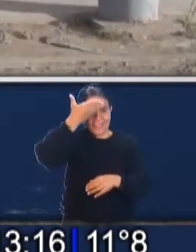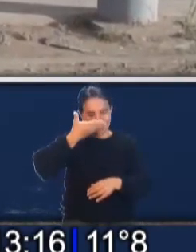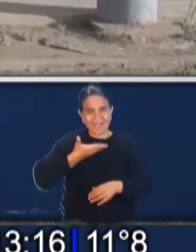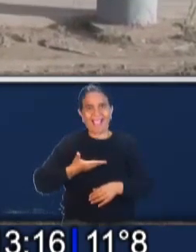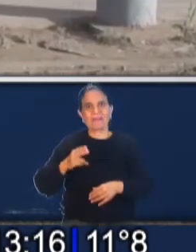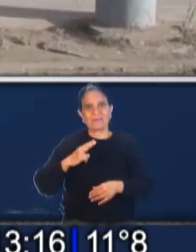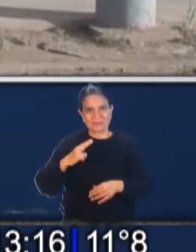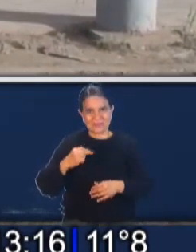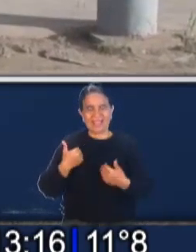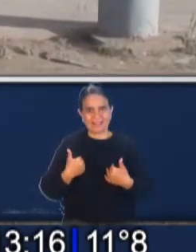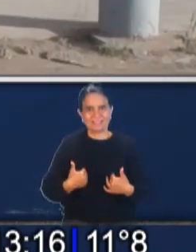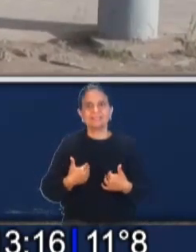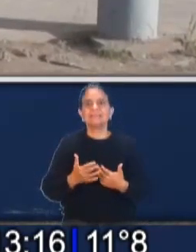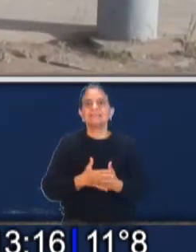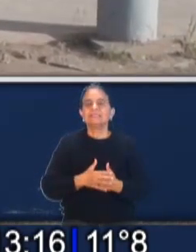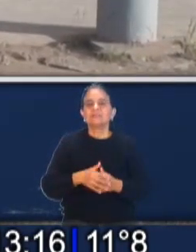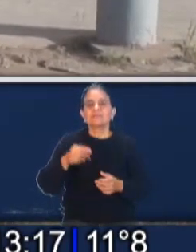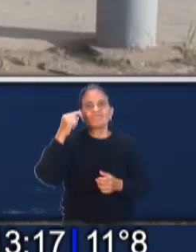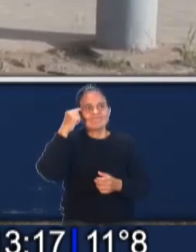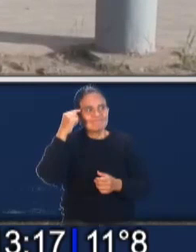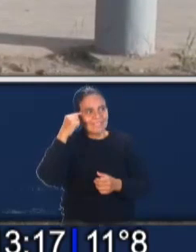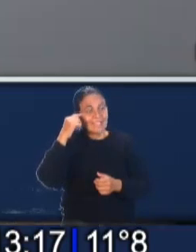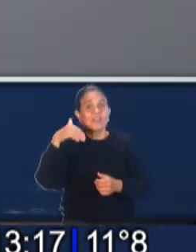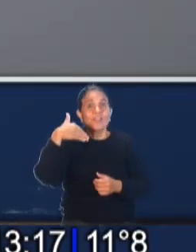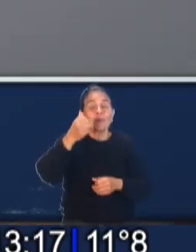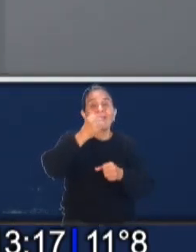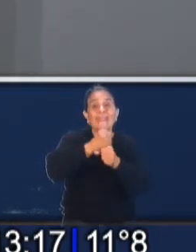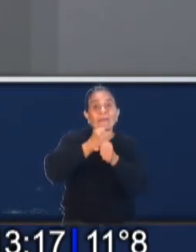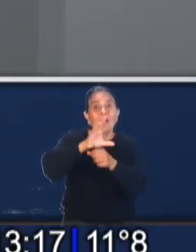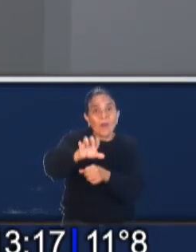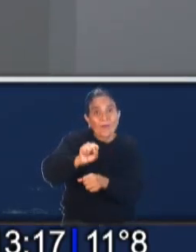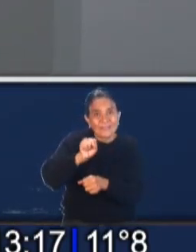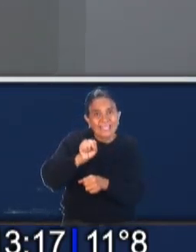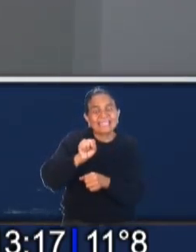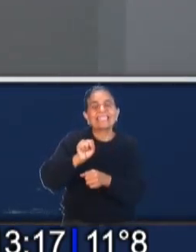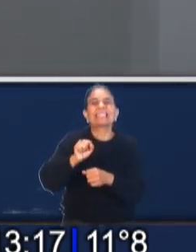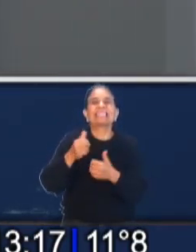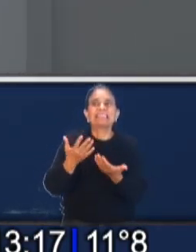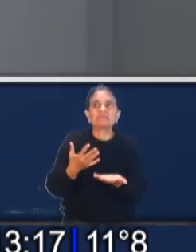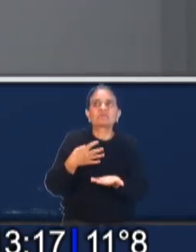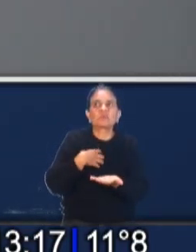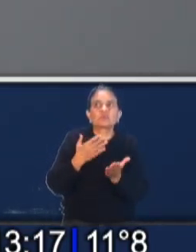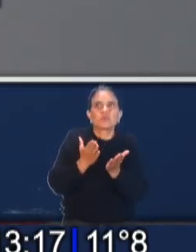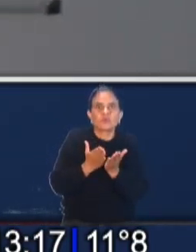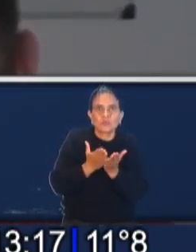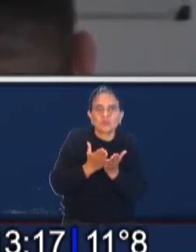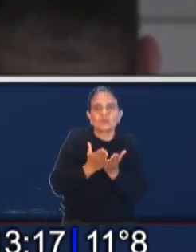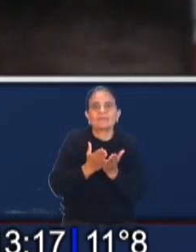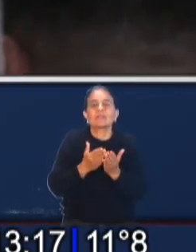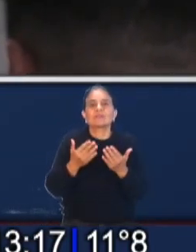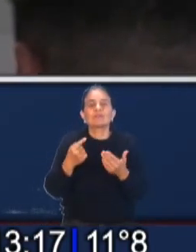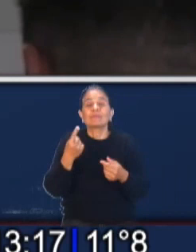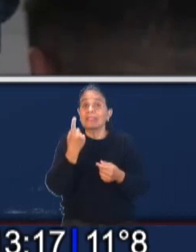mucha expectativa, esperando poder tener una buena salida laboral después de terminar este curso. Empezamos todo por las